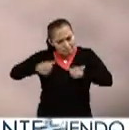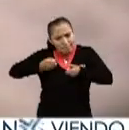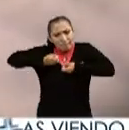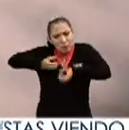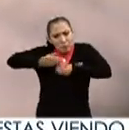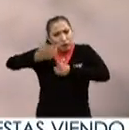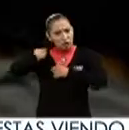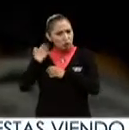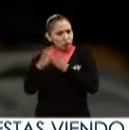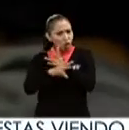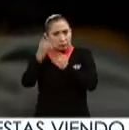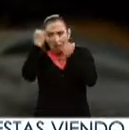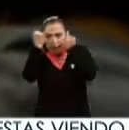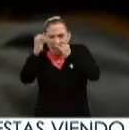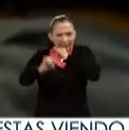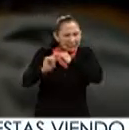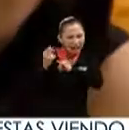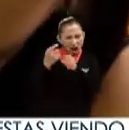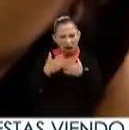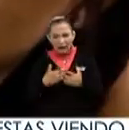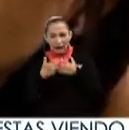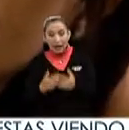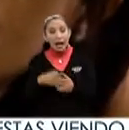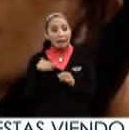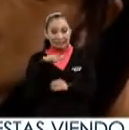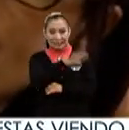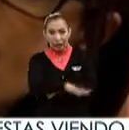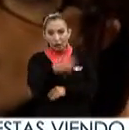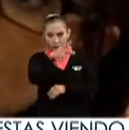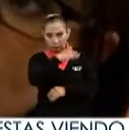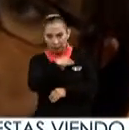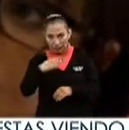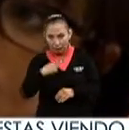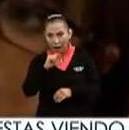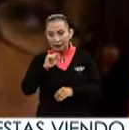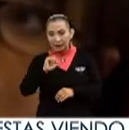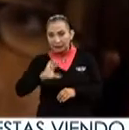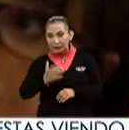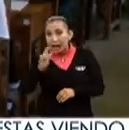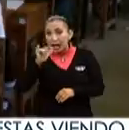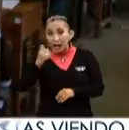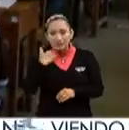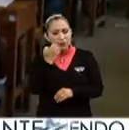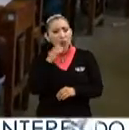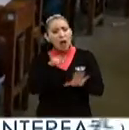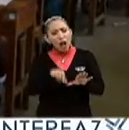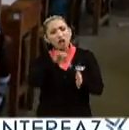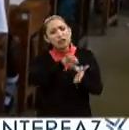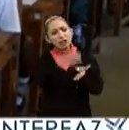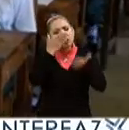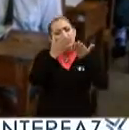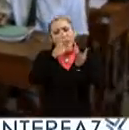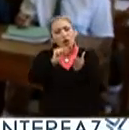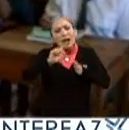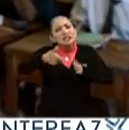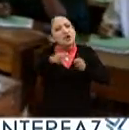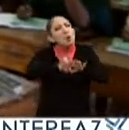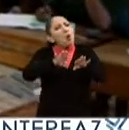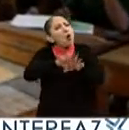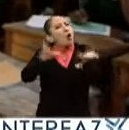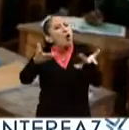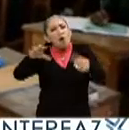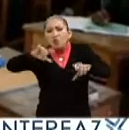compartir todas sus aportaciones tecnológicas. De acuerdo con sus miembros, los Tech Labs, más que escuelas o centros de estudio, se han convertido